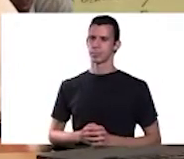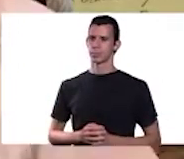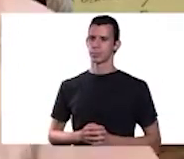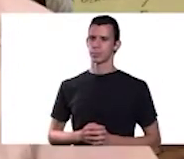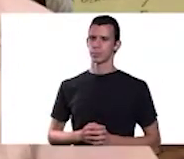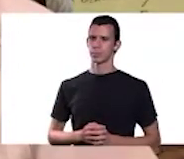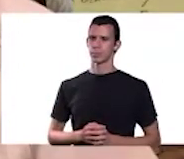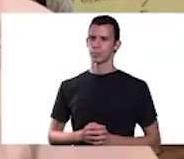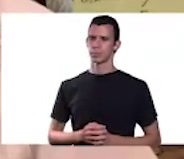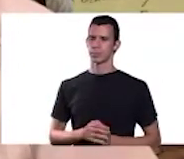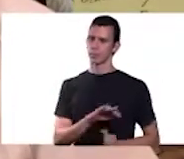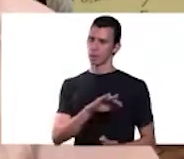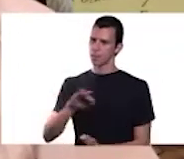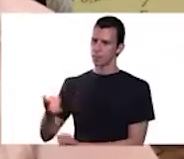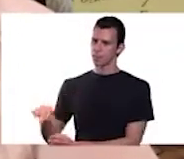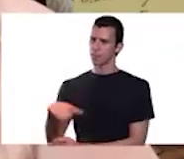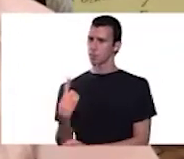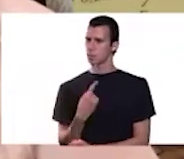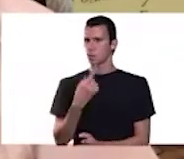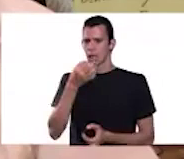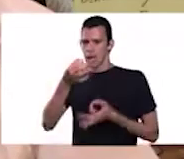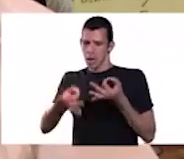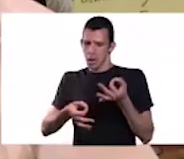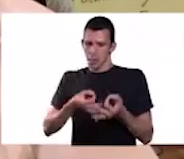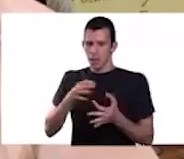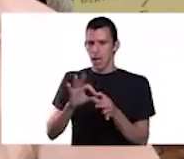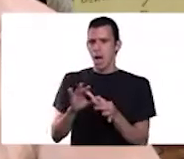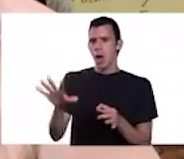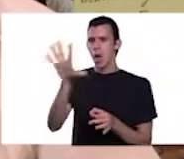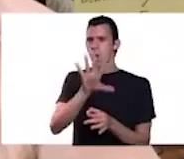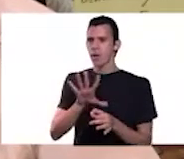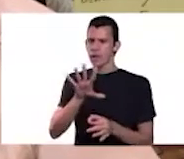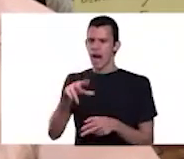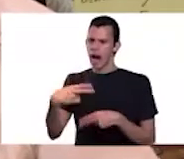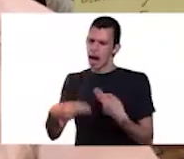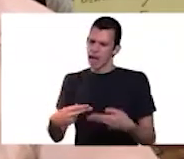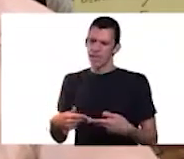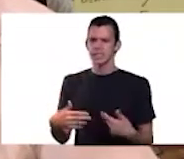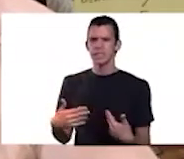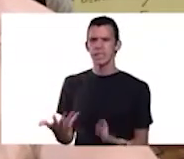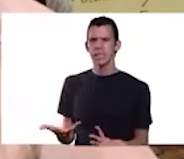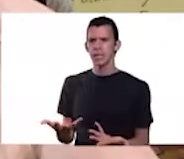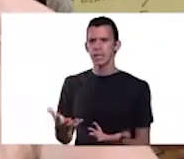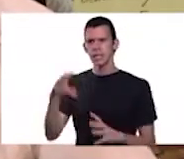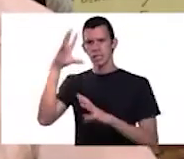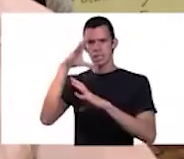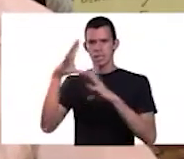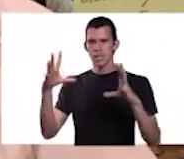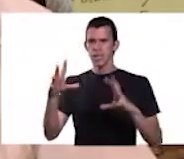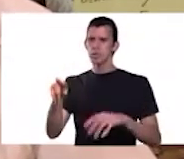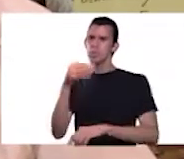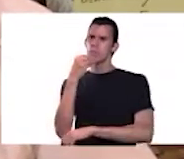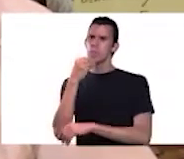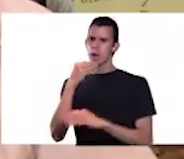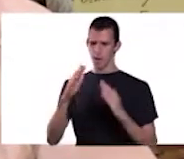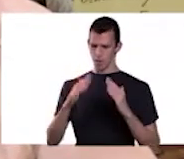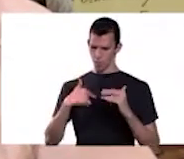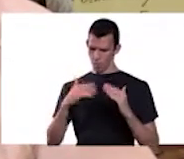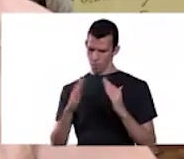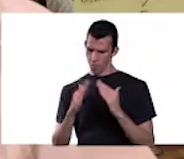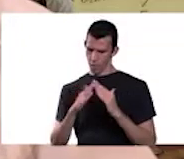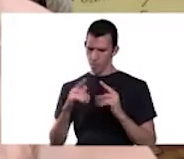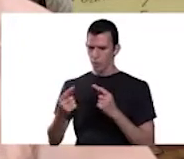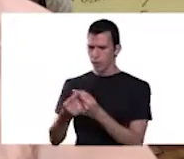tareas de la geografía y cómo el estudiante, cómo en su localidad, él puede estar en contacto con